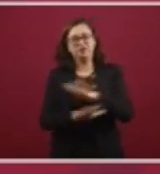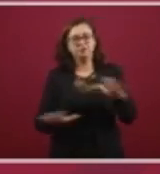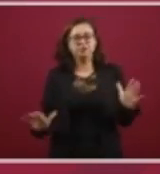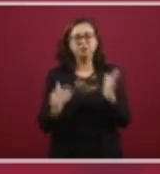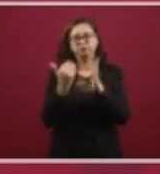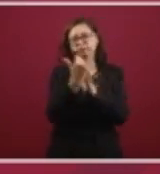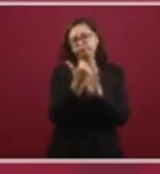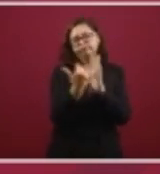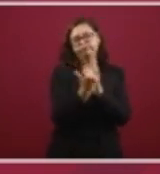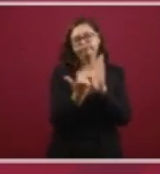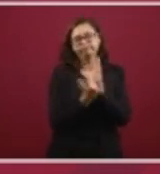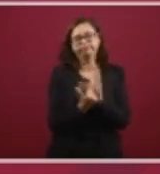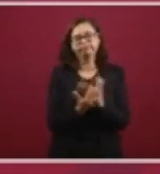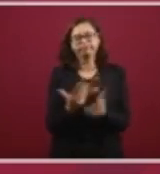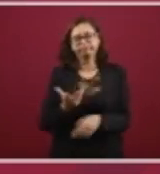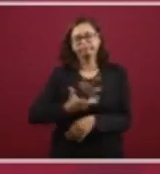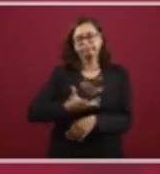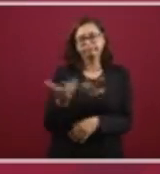haciendo